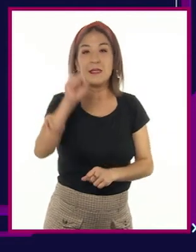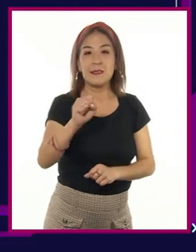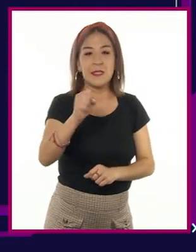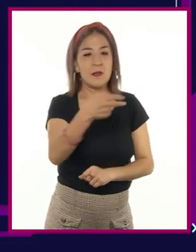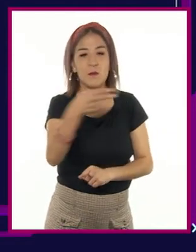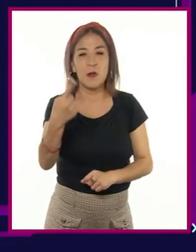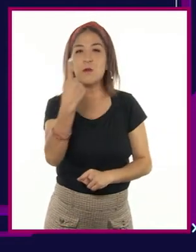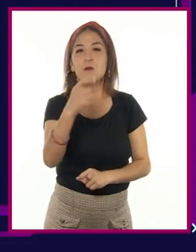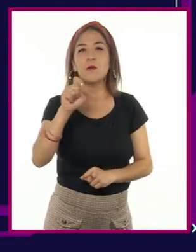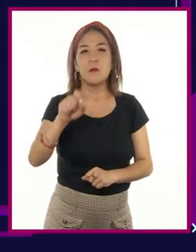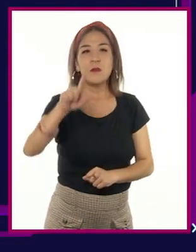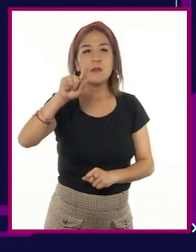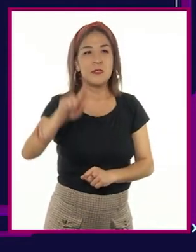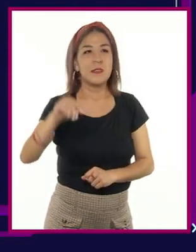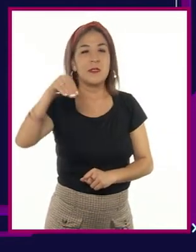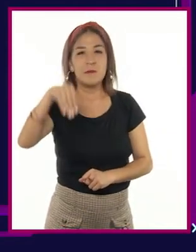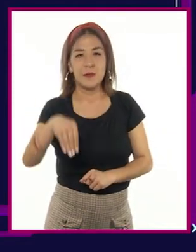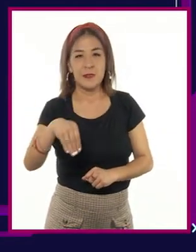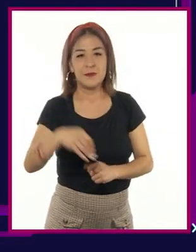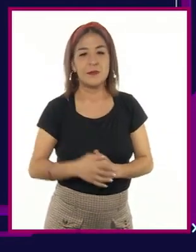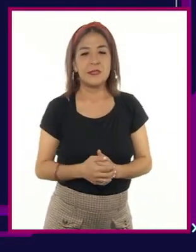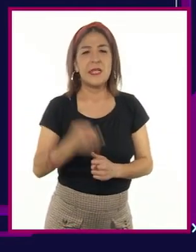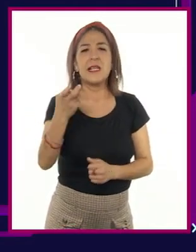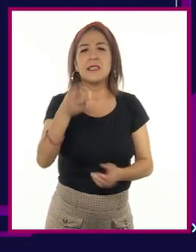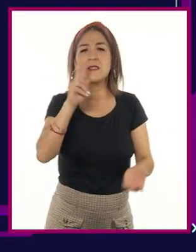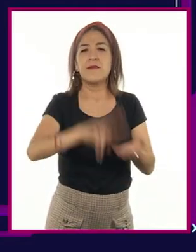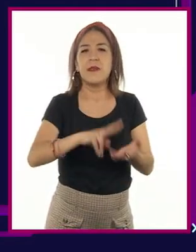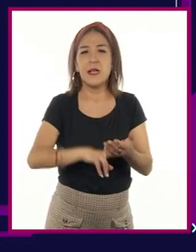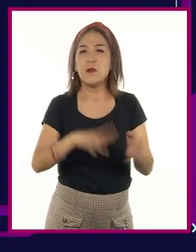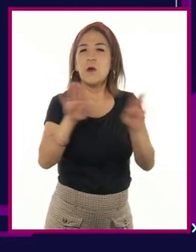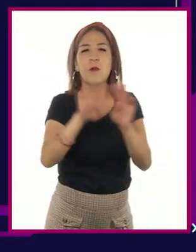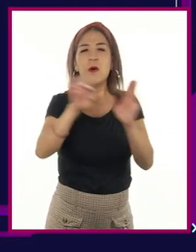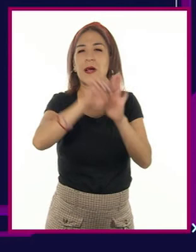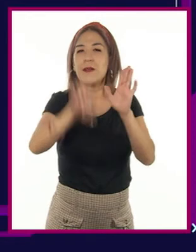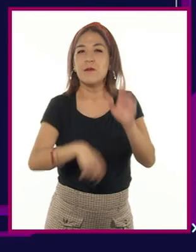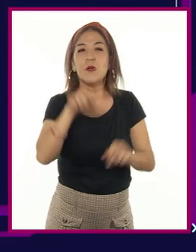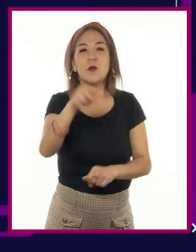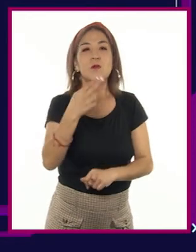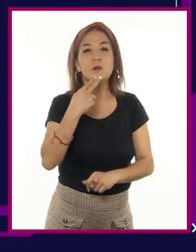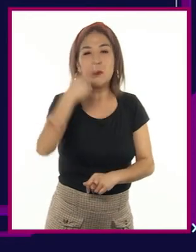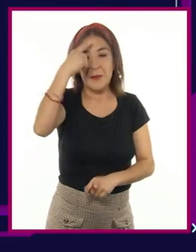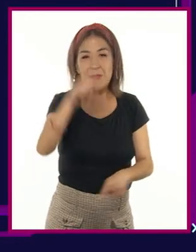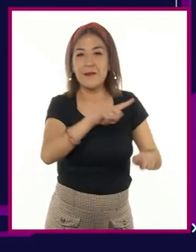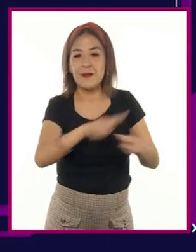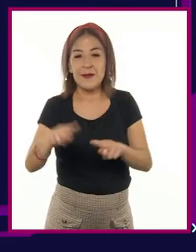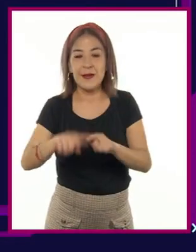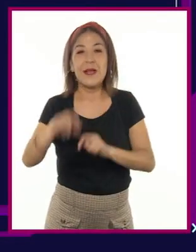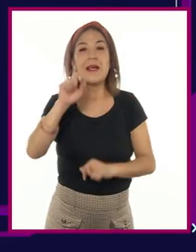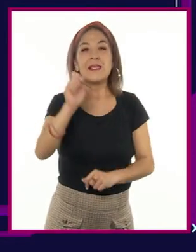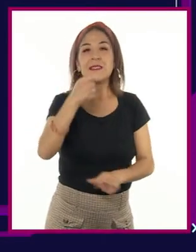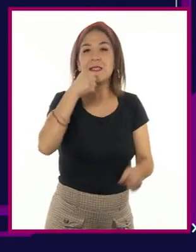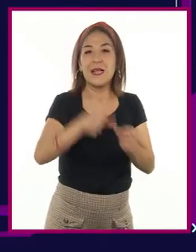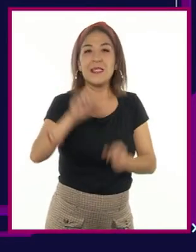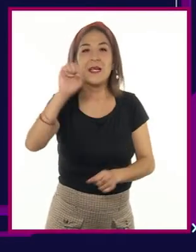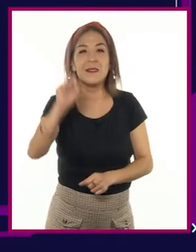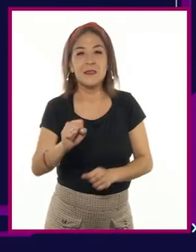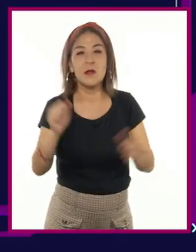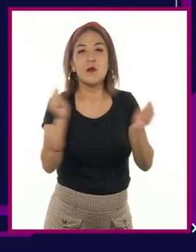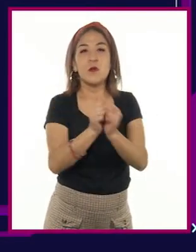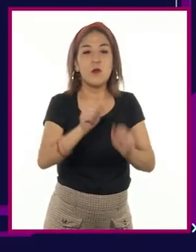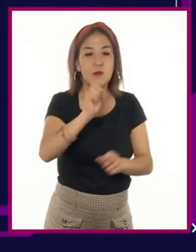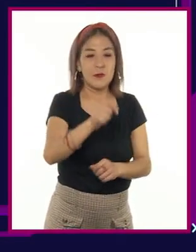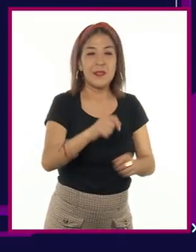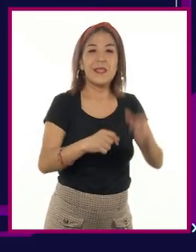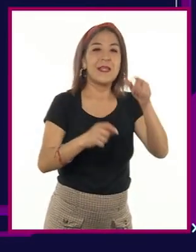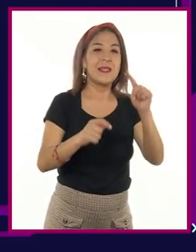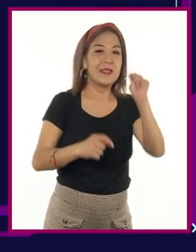1.70 metros estos valores ejemplifican el uso de la variable s en relación con la variable